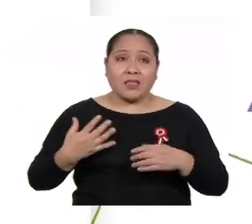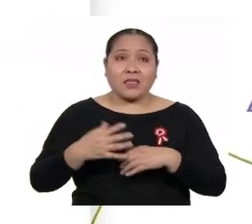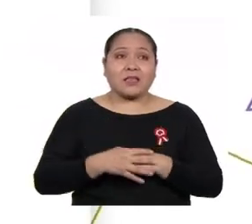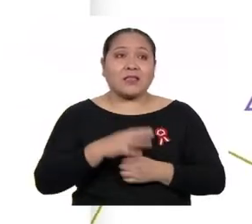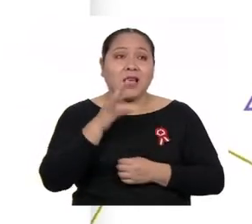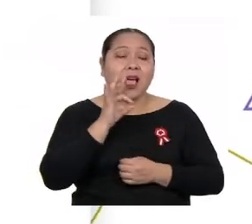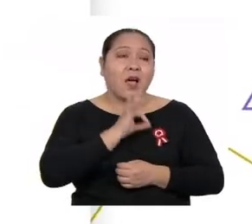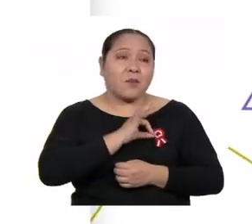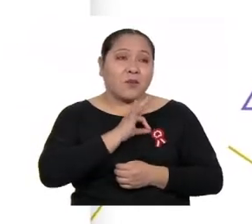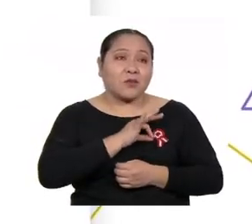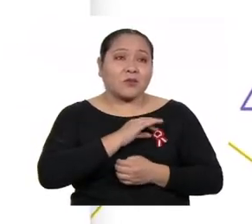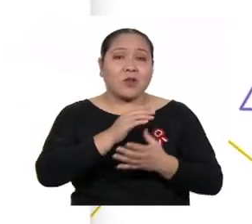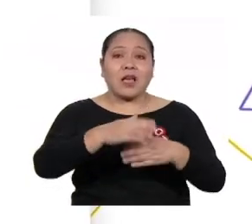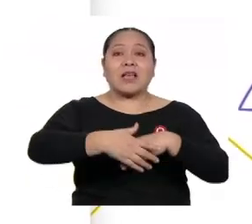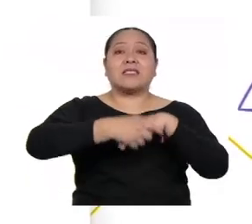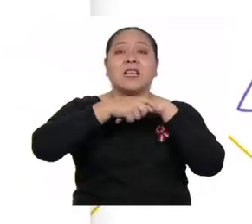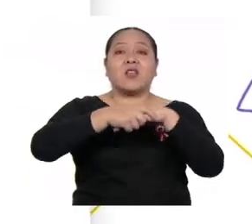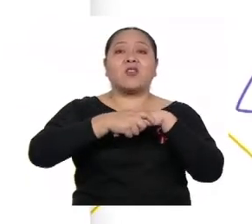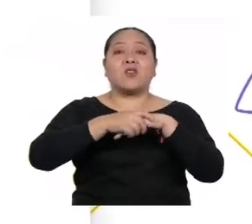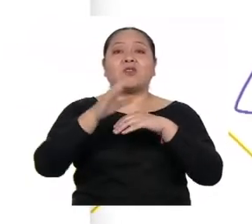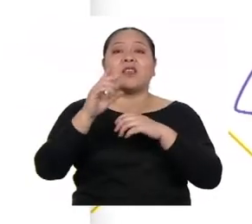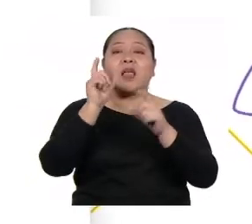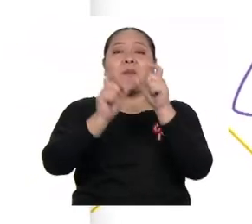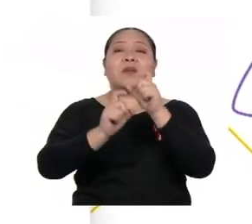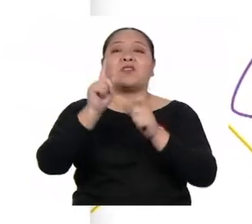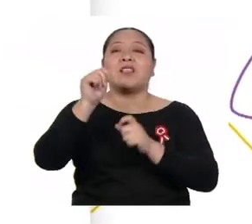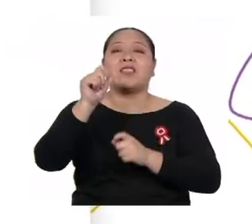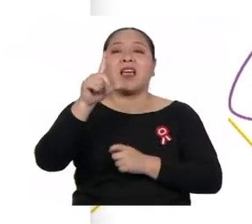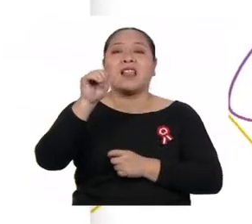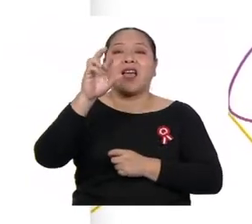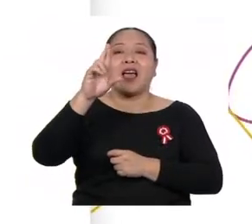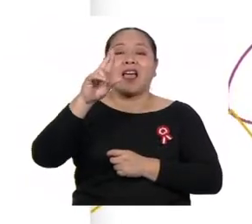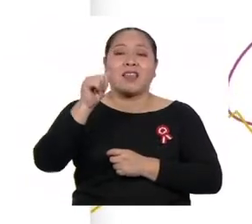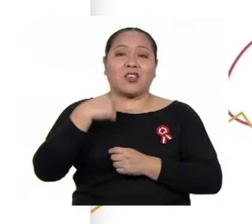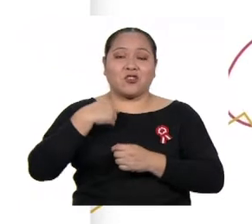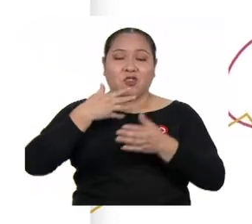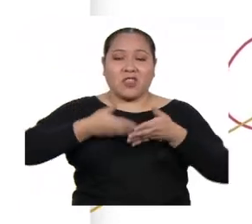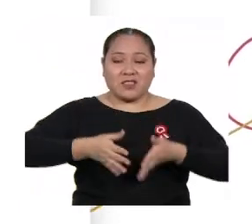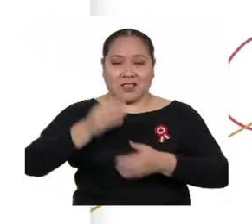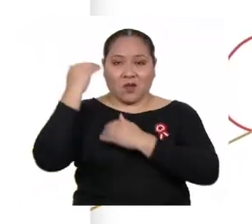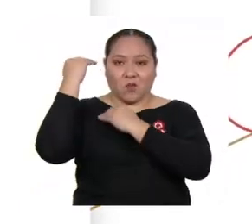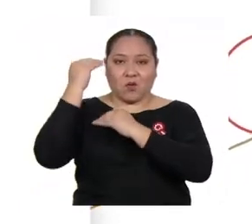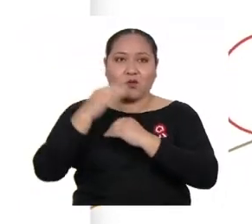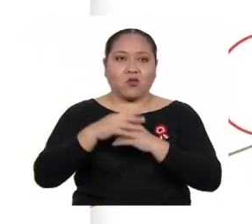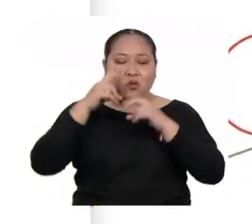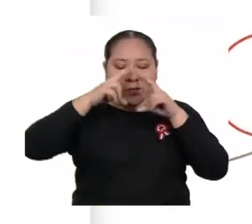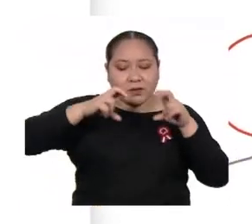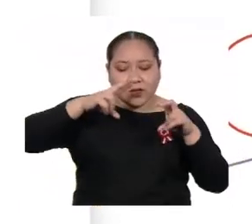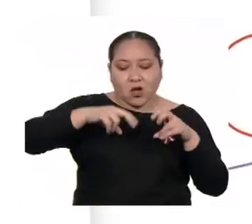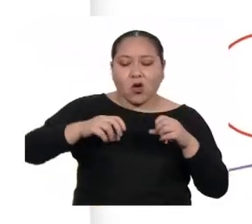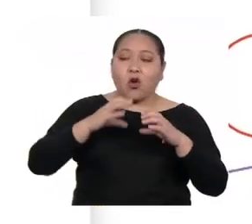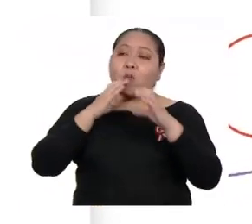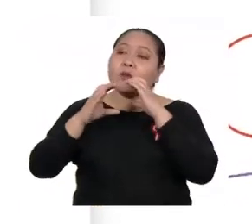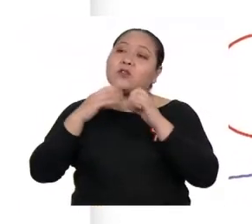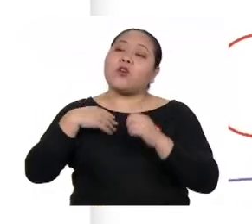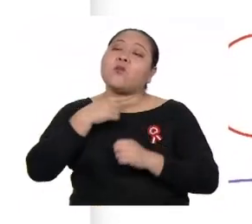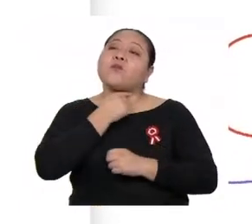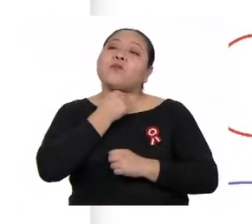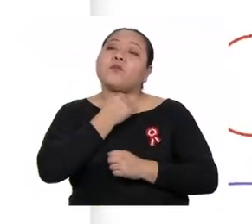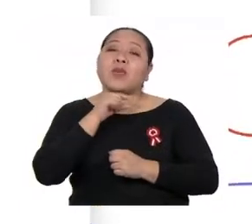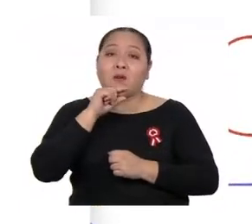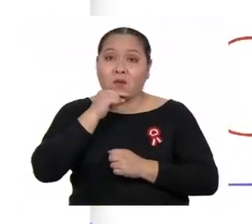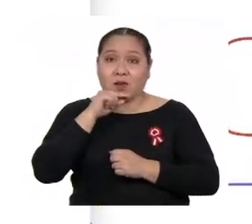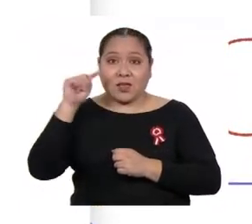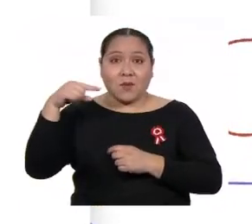mandar saludos a la gente de Talara, porque soy piurano. Estuve investigando, conversando con mi abuelita, y me contó